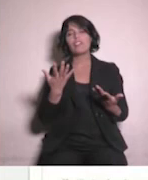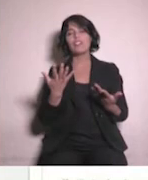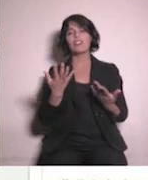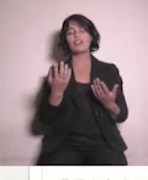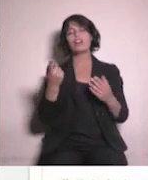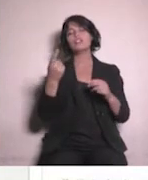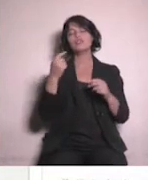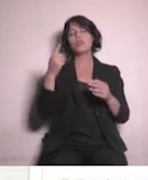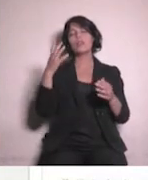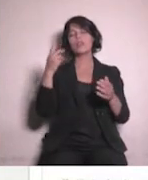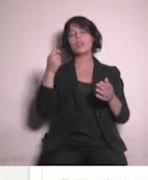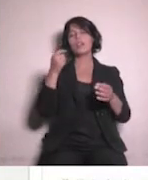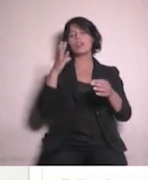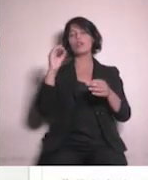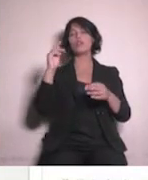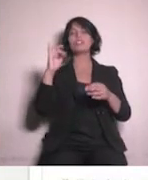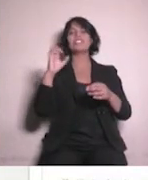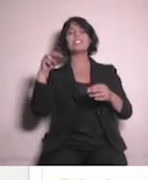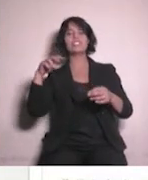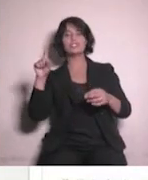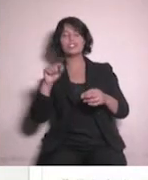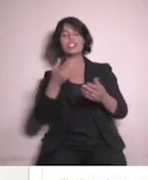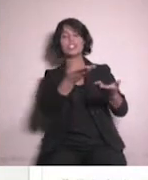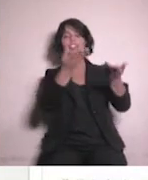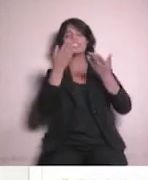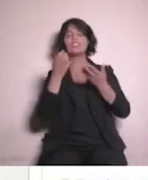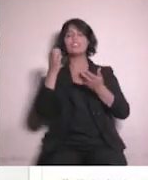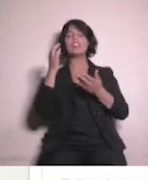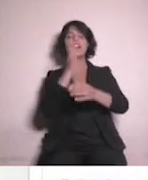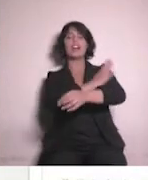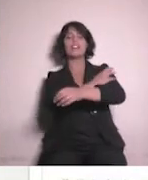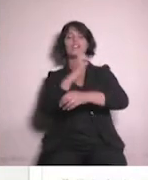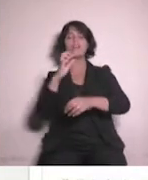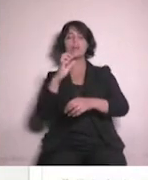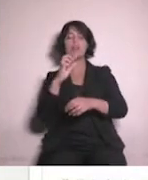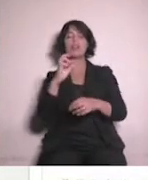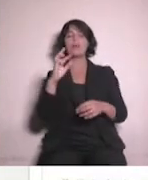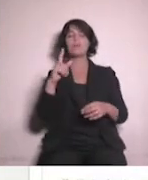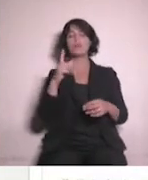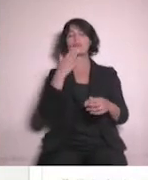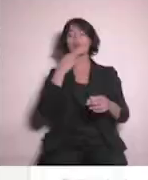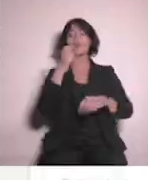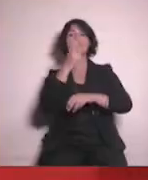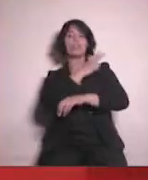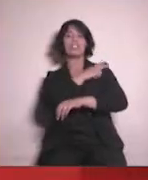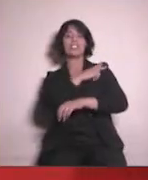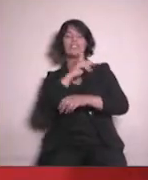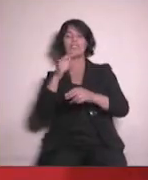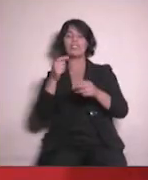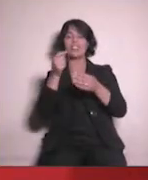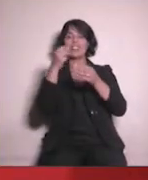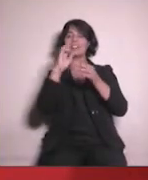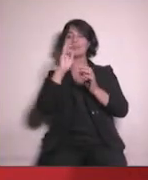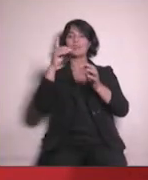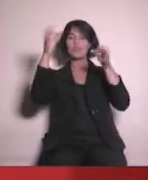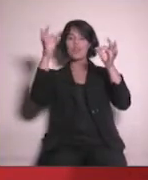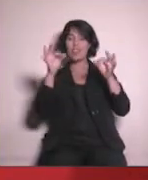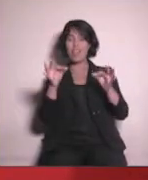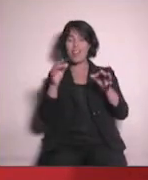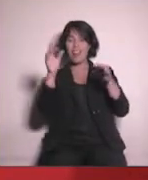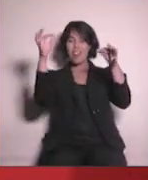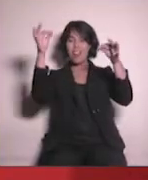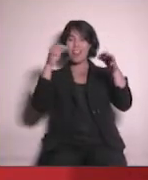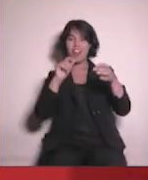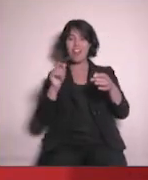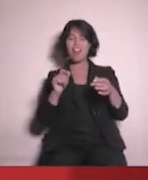cotizaciones que se reciben de la AFP, pero que el empleador, al haber llenado esa planilla, trae información errónea